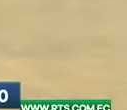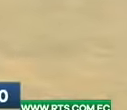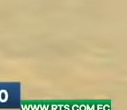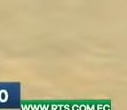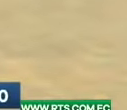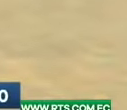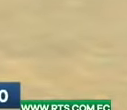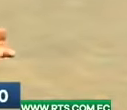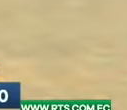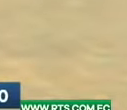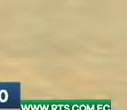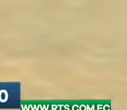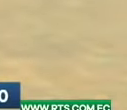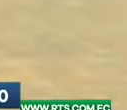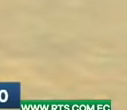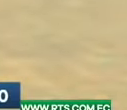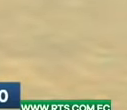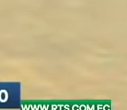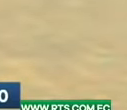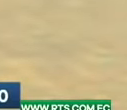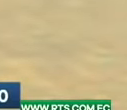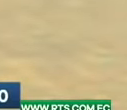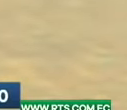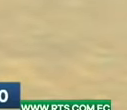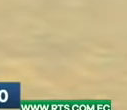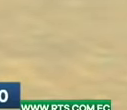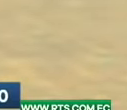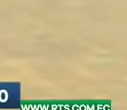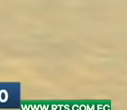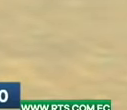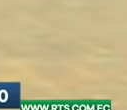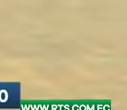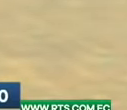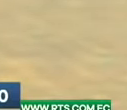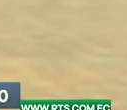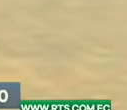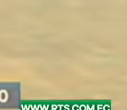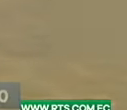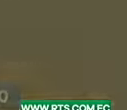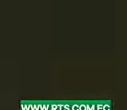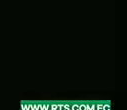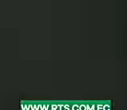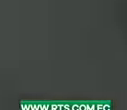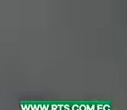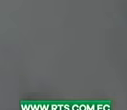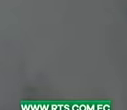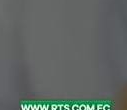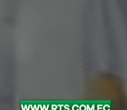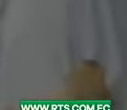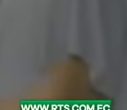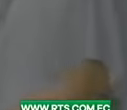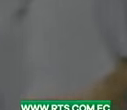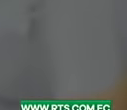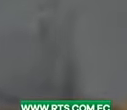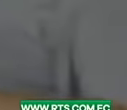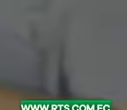El dolor, el miedo e incluso la muerte nos tocó de cerca. ¡Se lo llevó